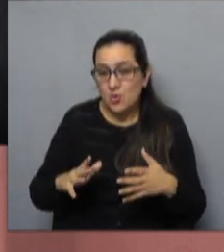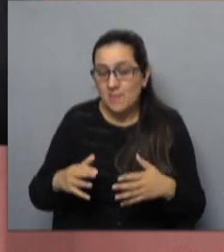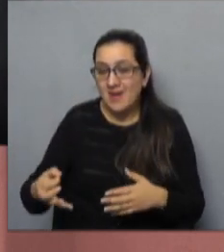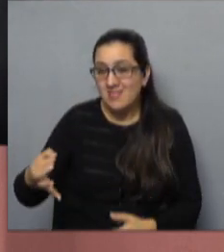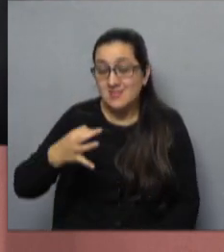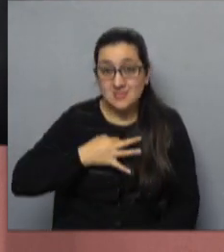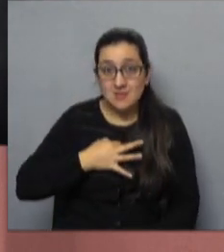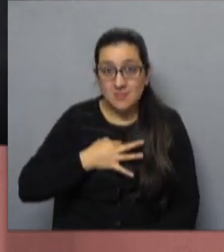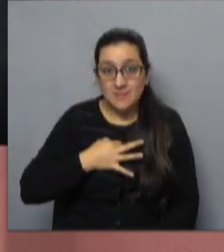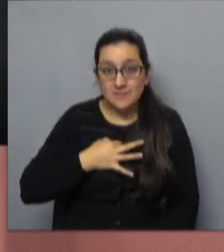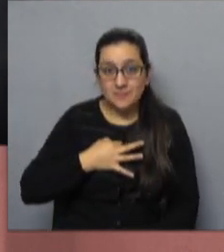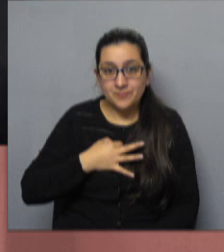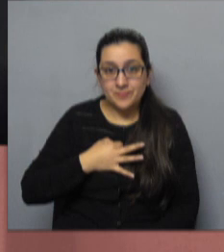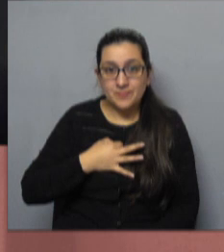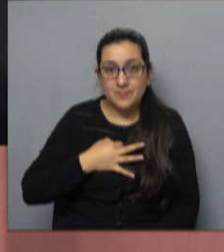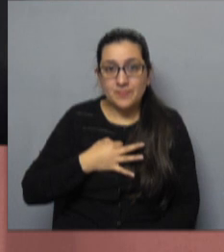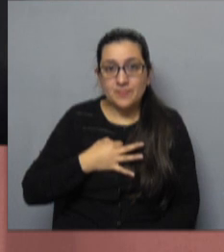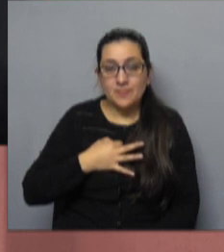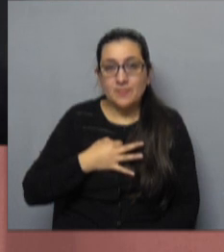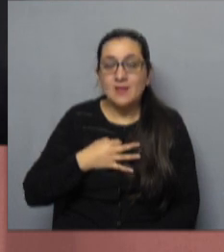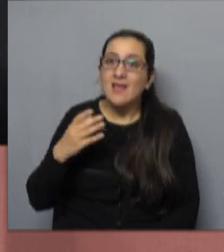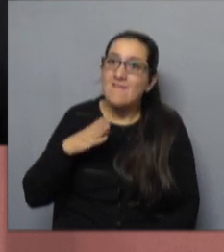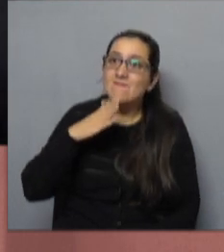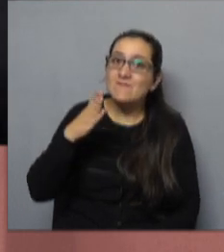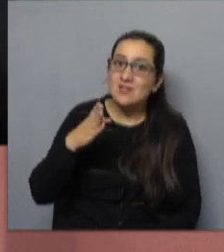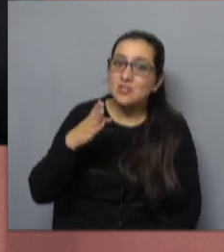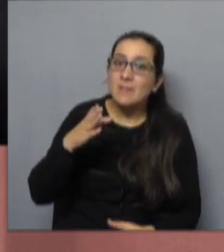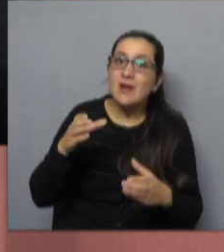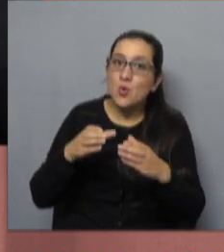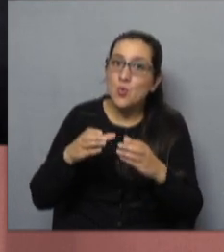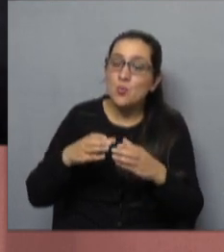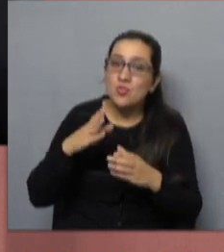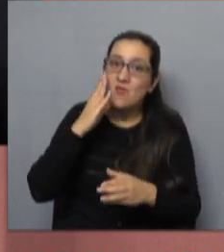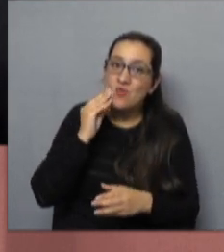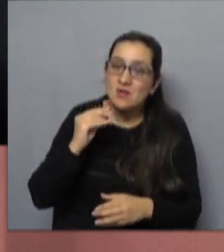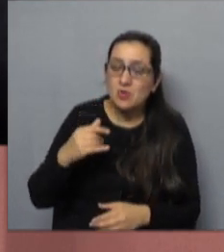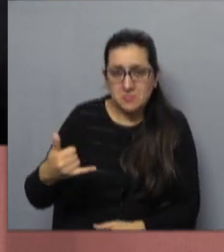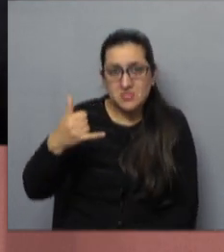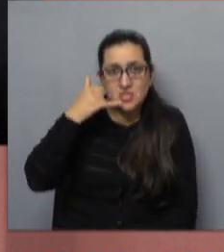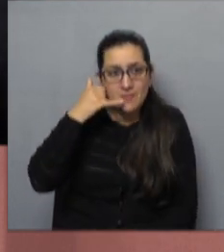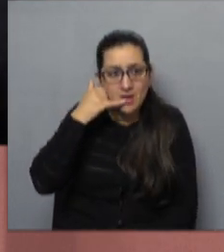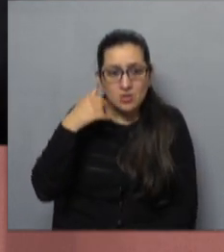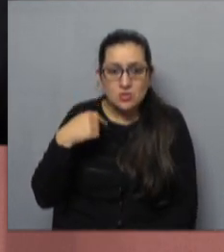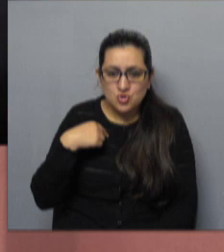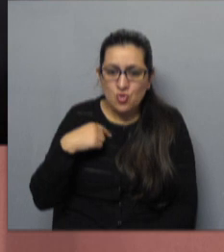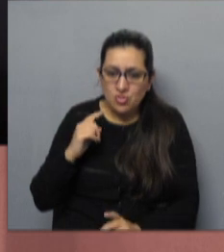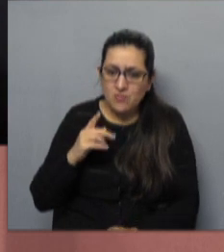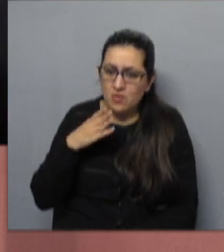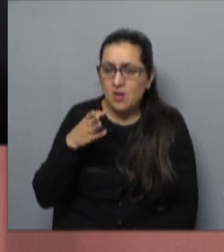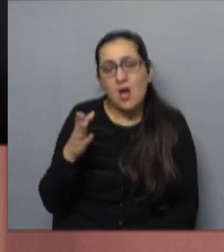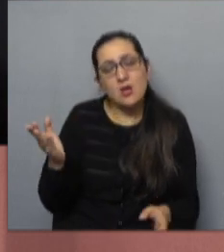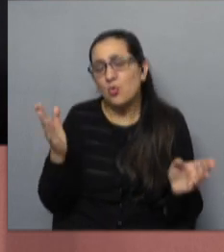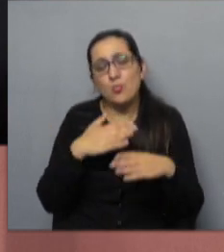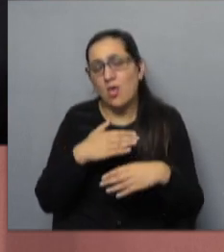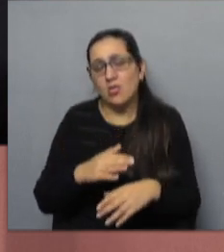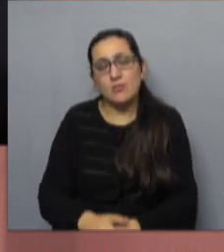decirme que vaya para abuelas. Cuando me hablan por teléfono que tengo que ir a abuelas, le digo, no, no puedo